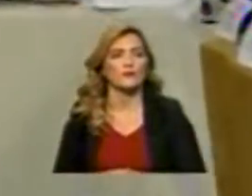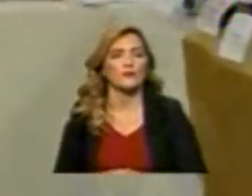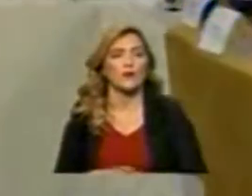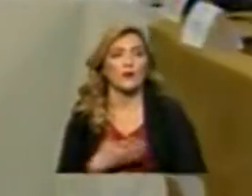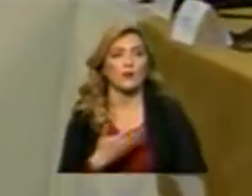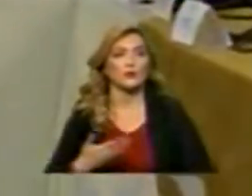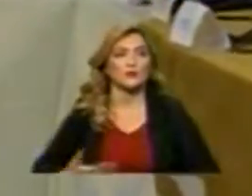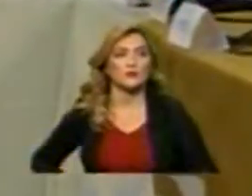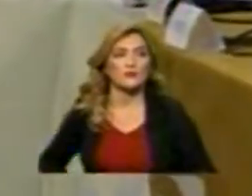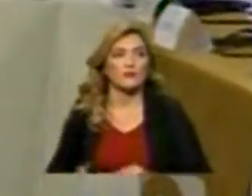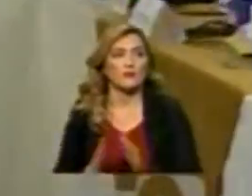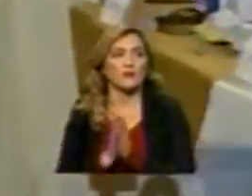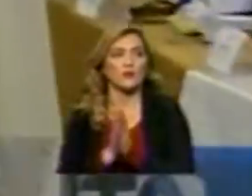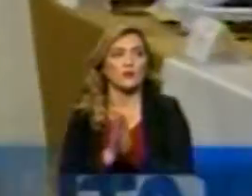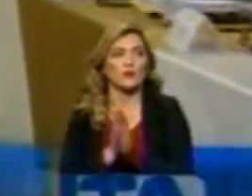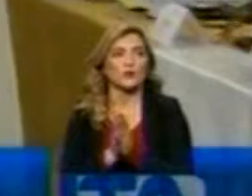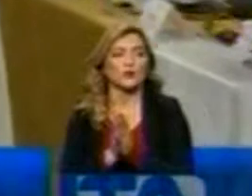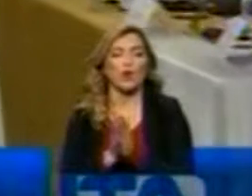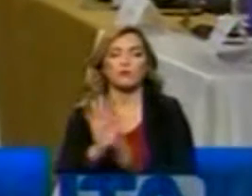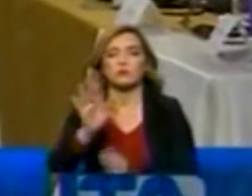Presidenta, punto de orden.